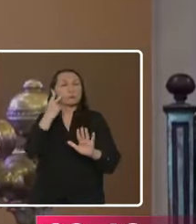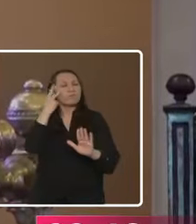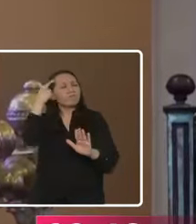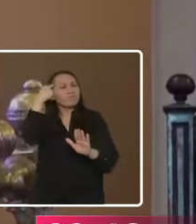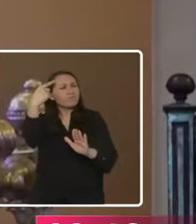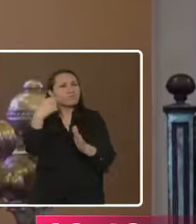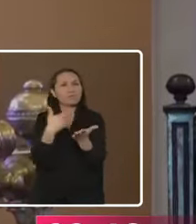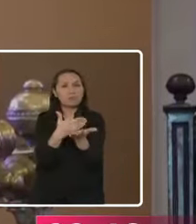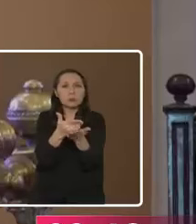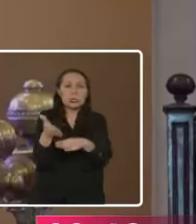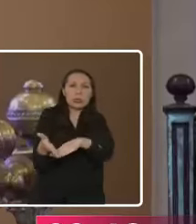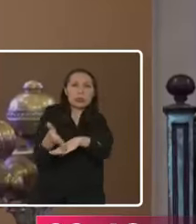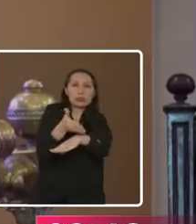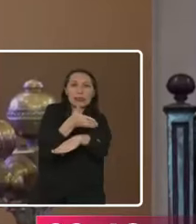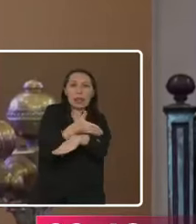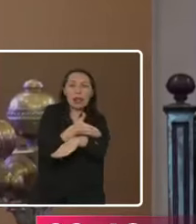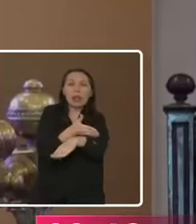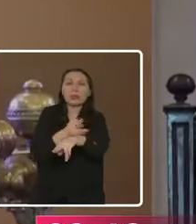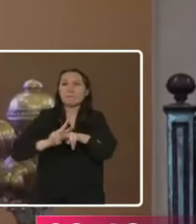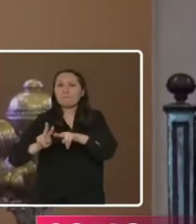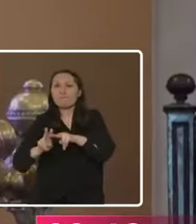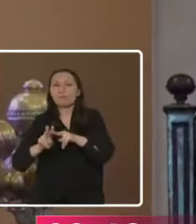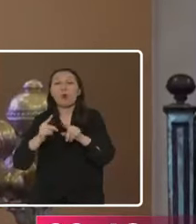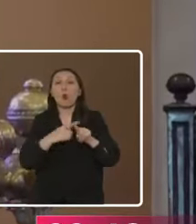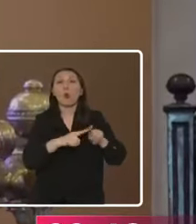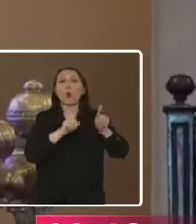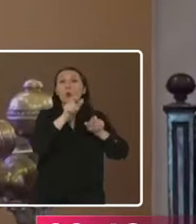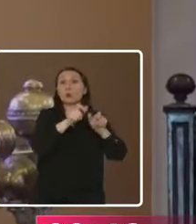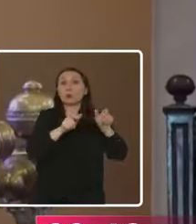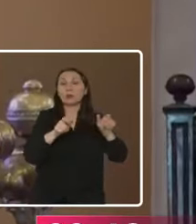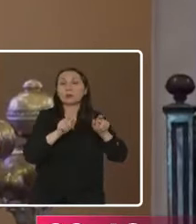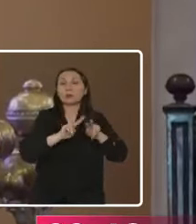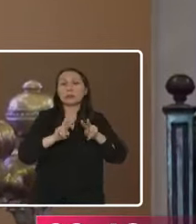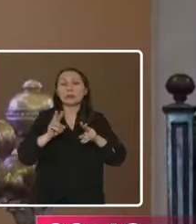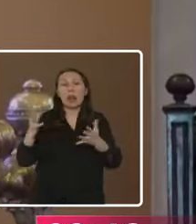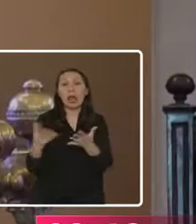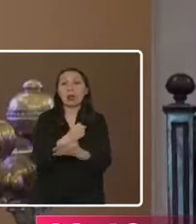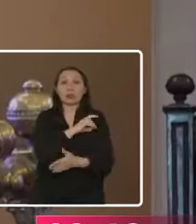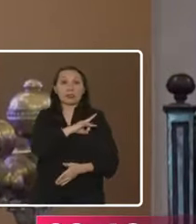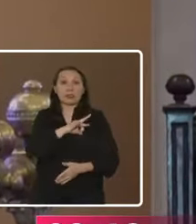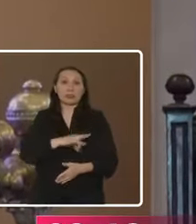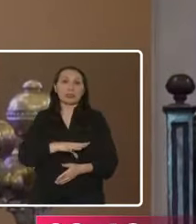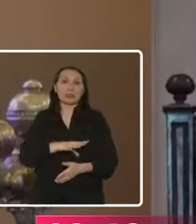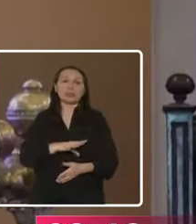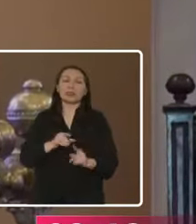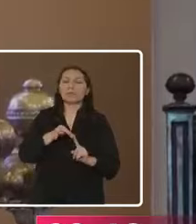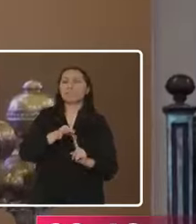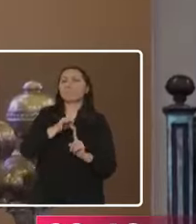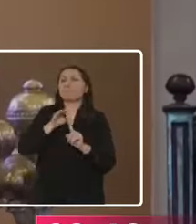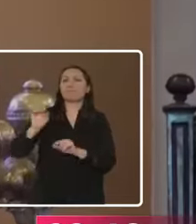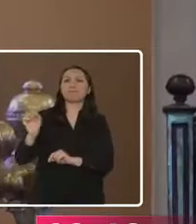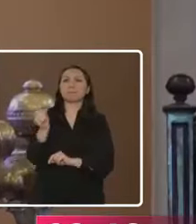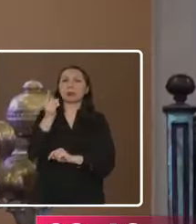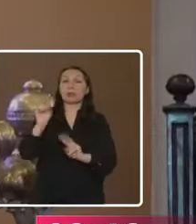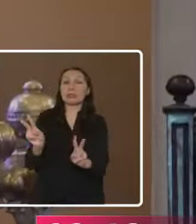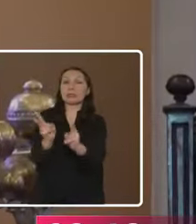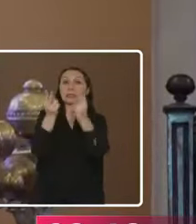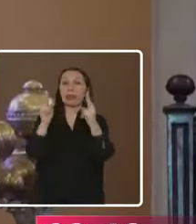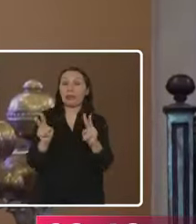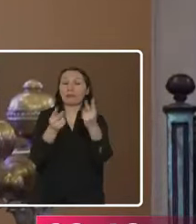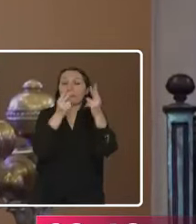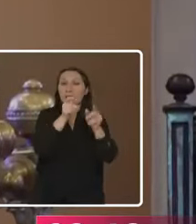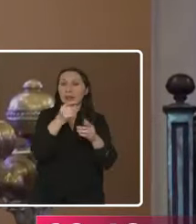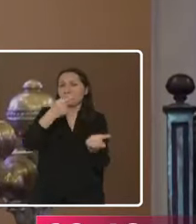visión de adelantarse a los que hacían mecánicamente otros para lograr que Chile fuera pionero en salvar la